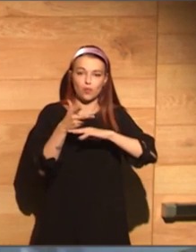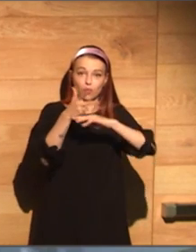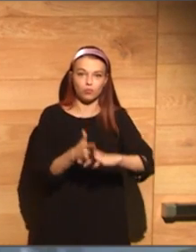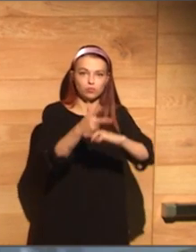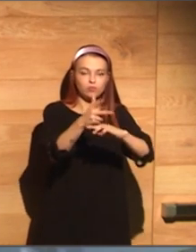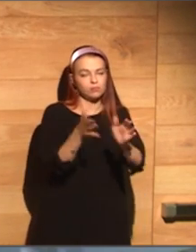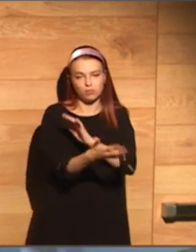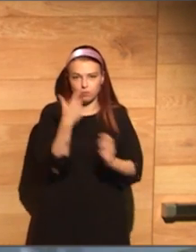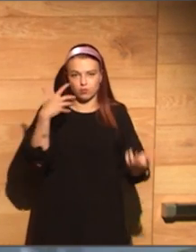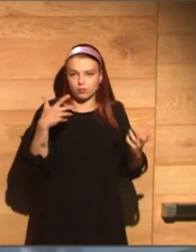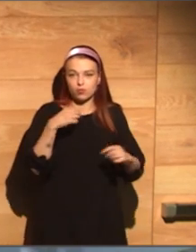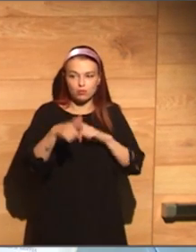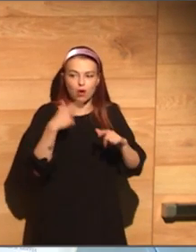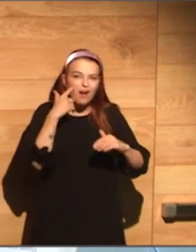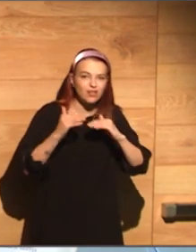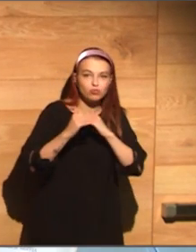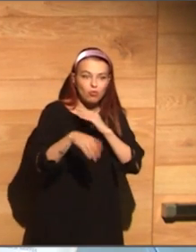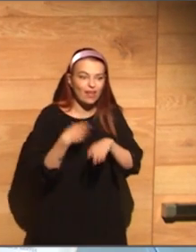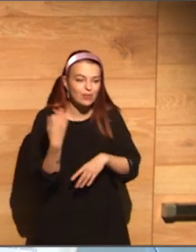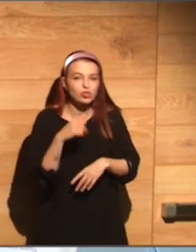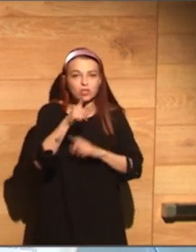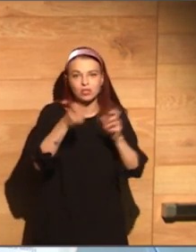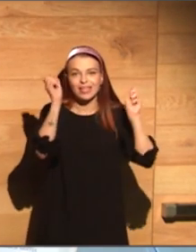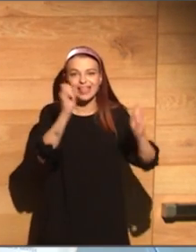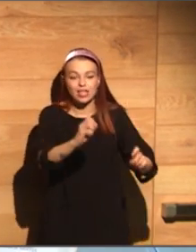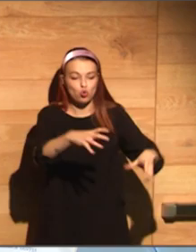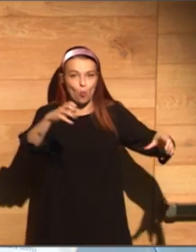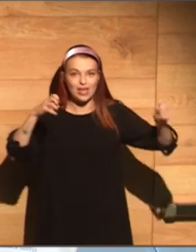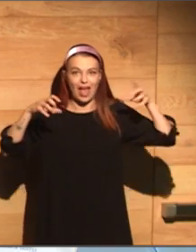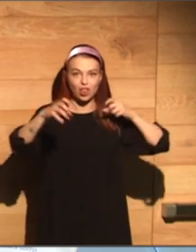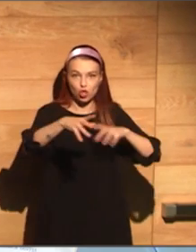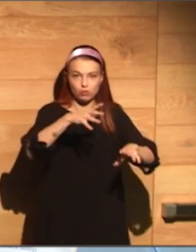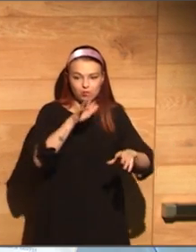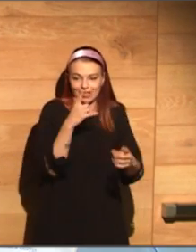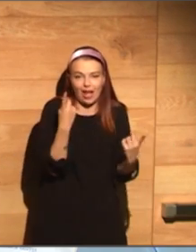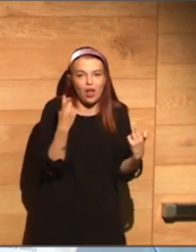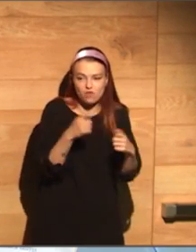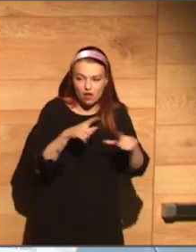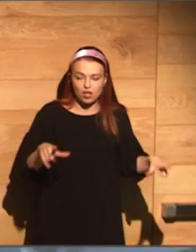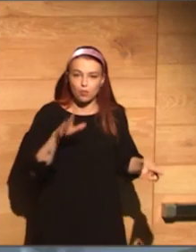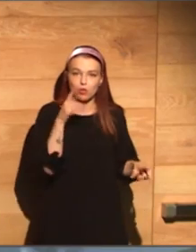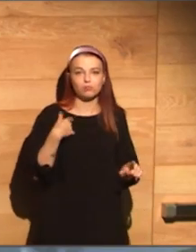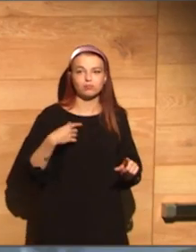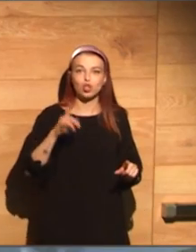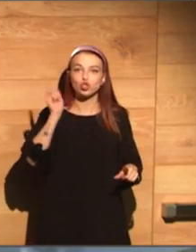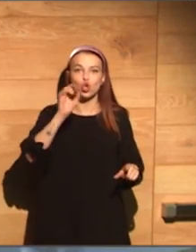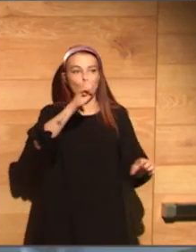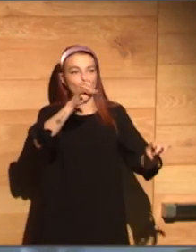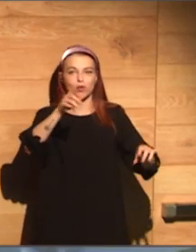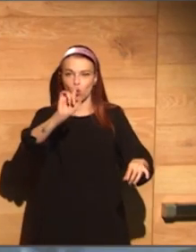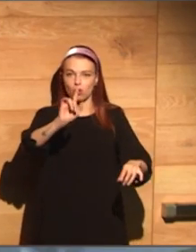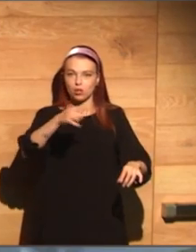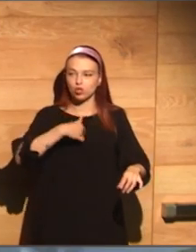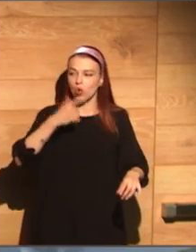con neumáticos, qué vamos a hacer con el suelo, e iluminar. Todo eso lo tienes que iluminar, eso no sucede solo. Y diciendo, claro, ¿dónde pongo aquí el